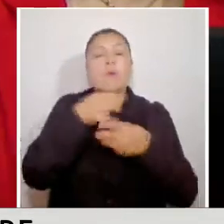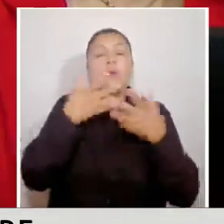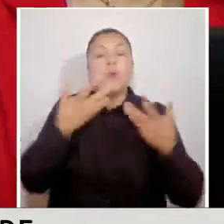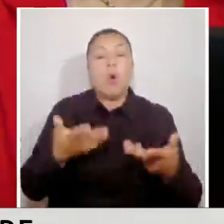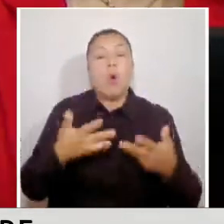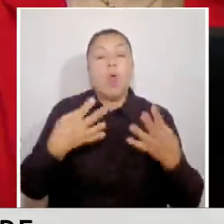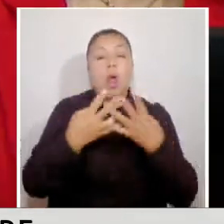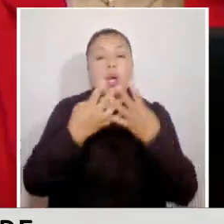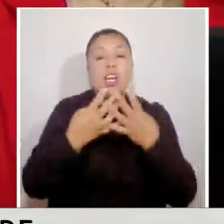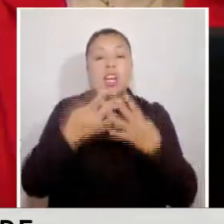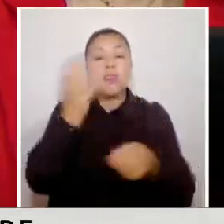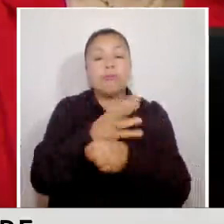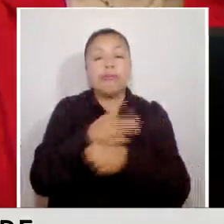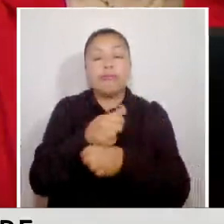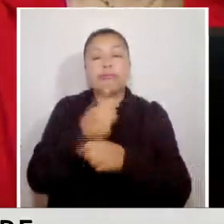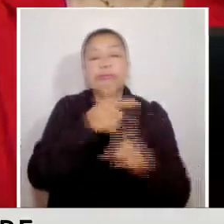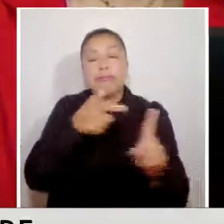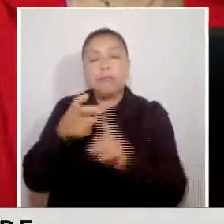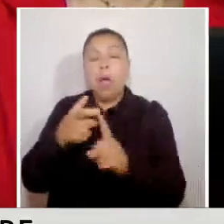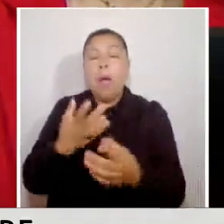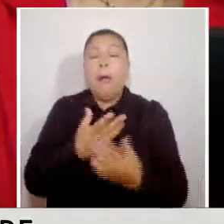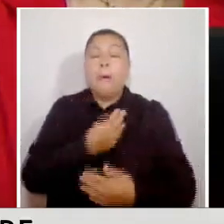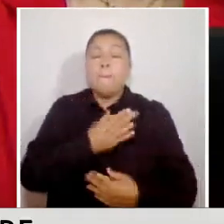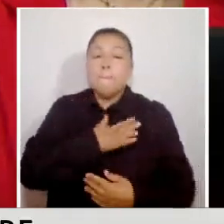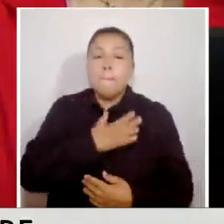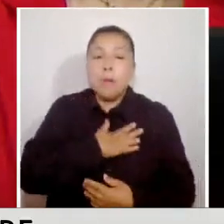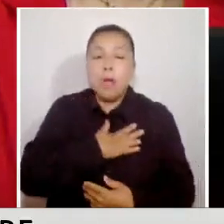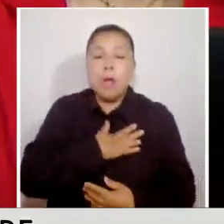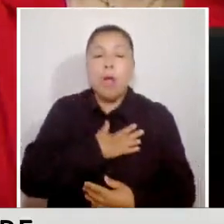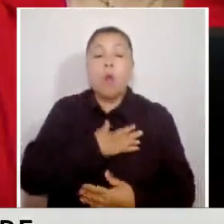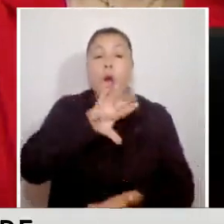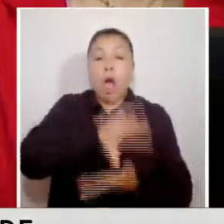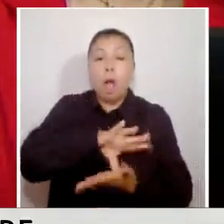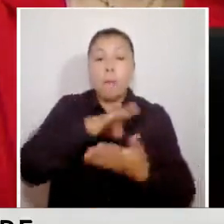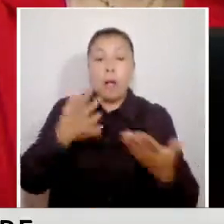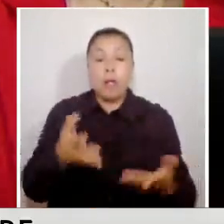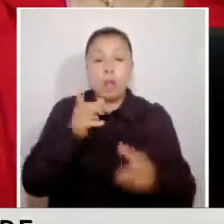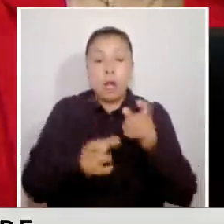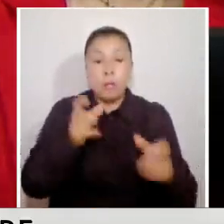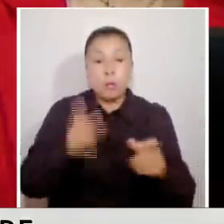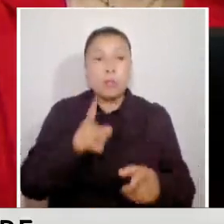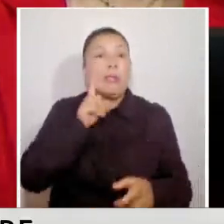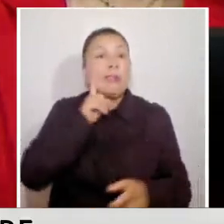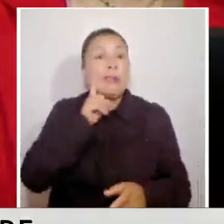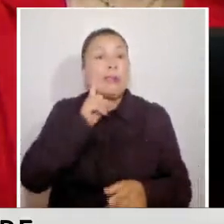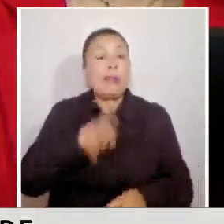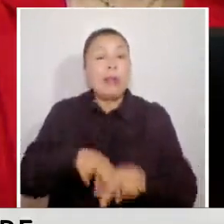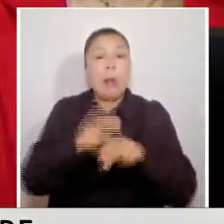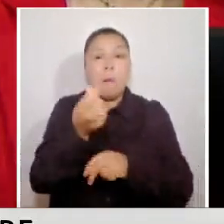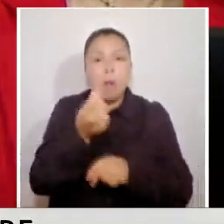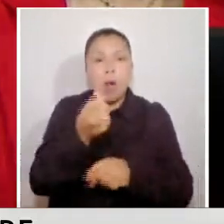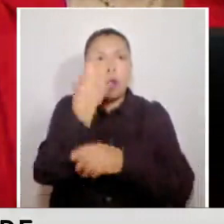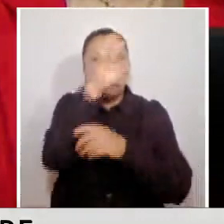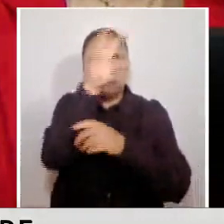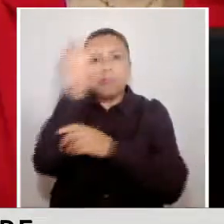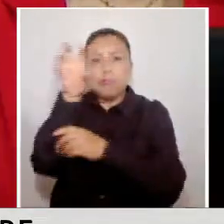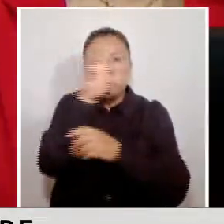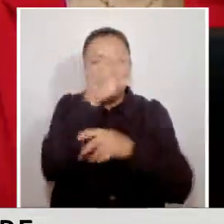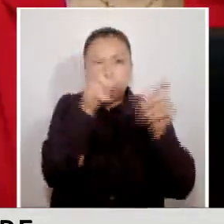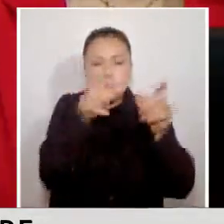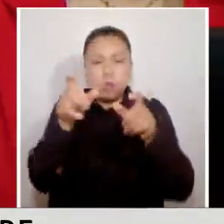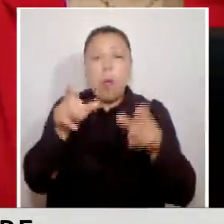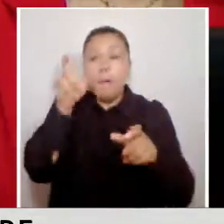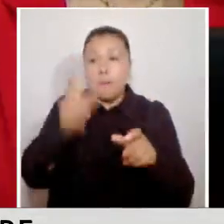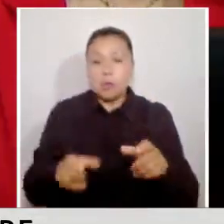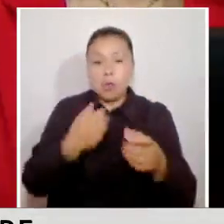están manteniendo atemorizado a nuestro pueblo la gente que tiene recursos tiene cámaras de vigilancia tiene guardias privados